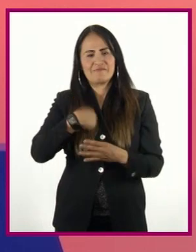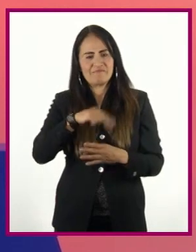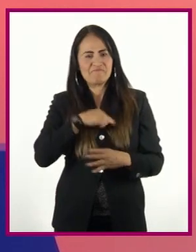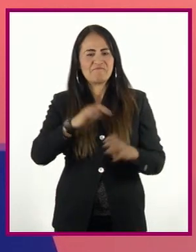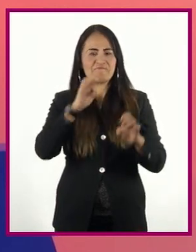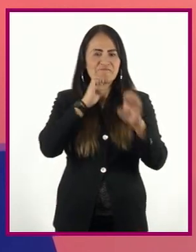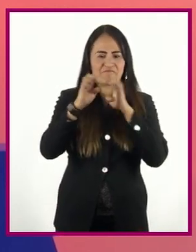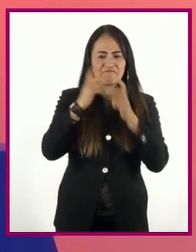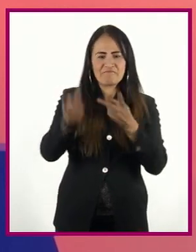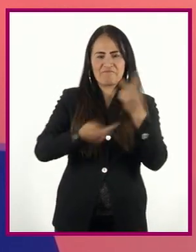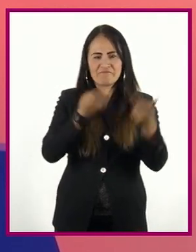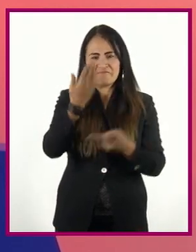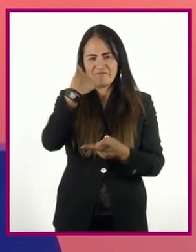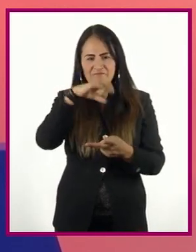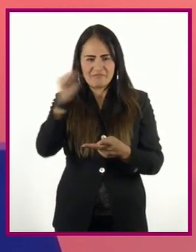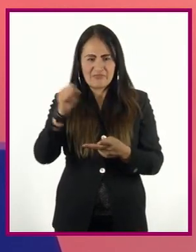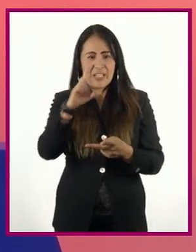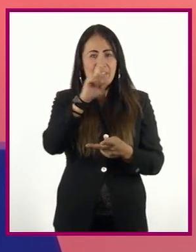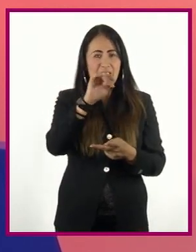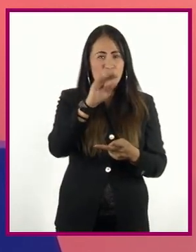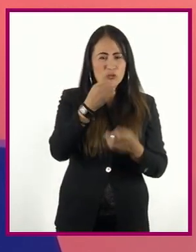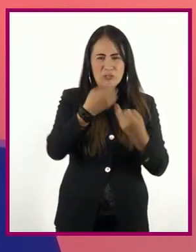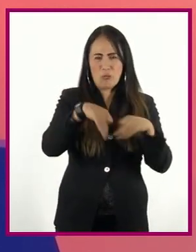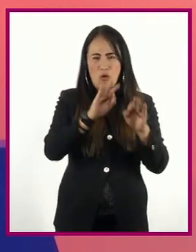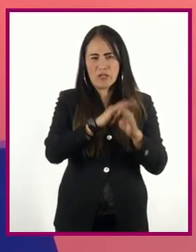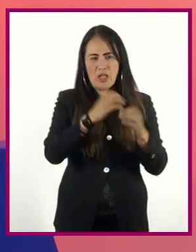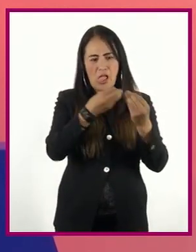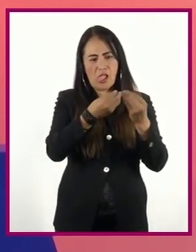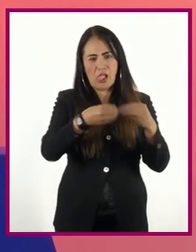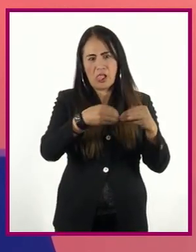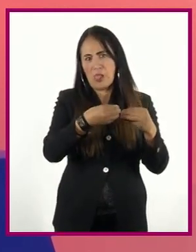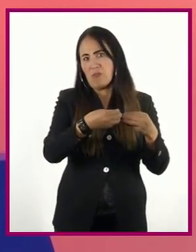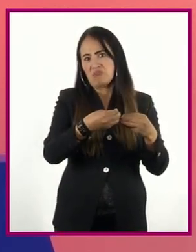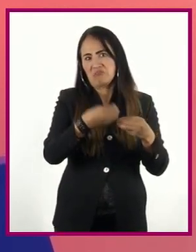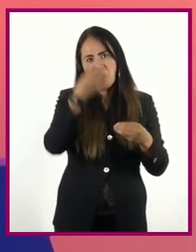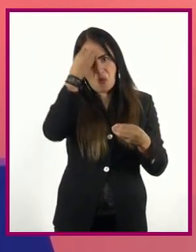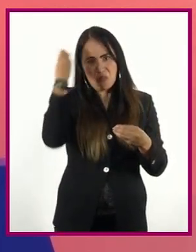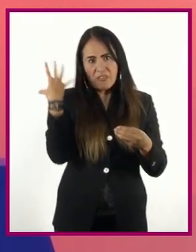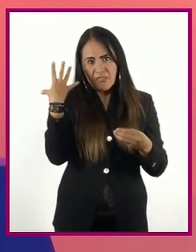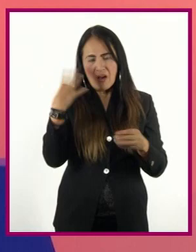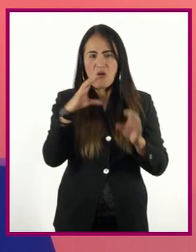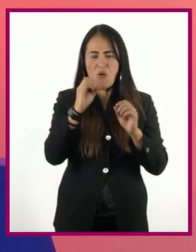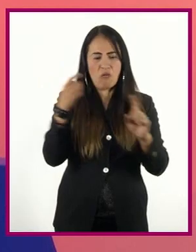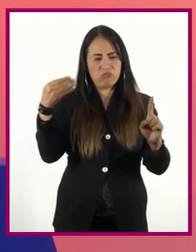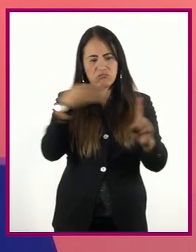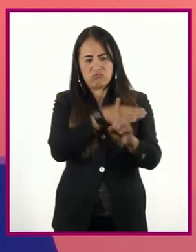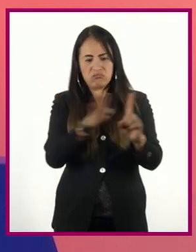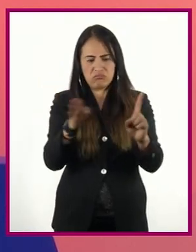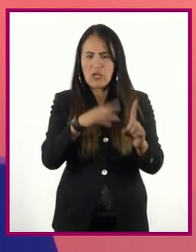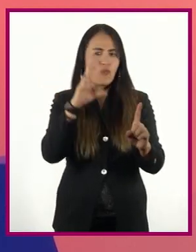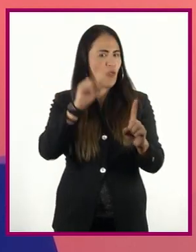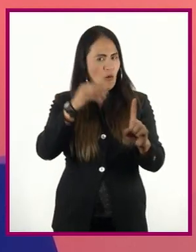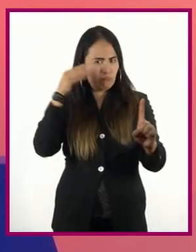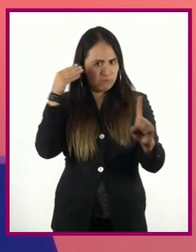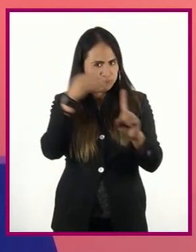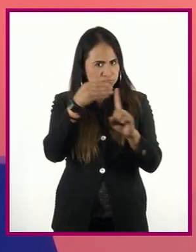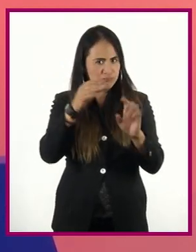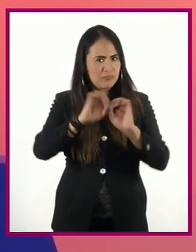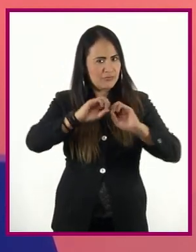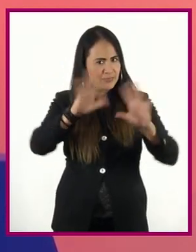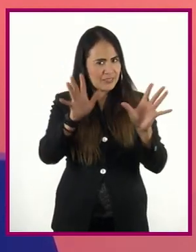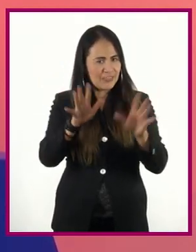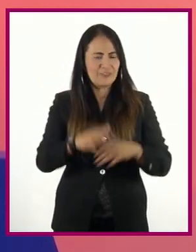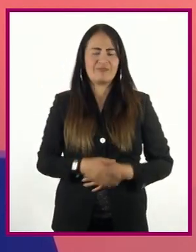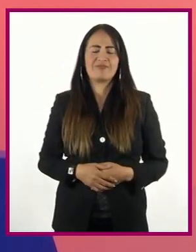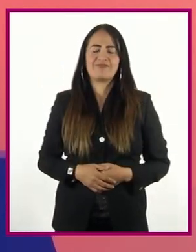entrevistas sin que se nos vayan los datos importantes, además de ser claros con el objetivo. ¿Qué le